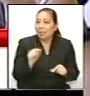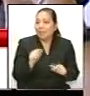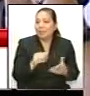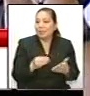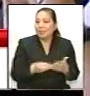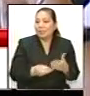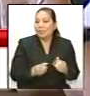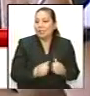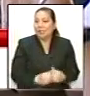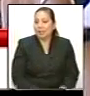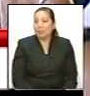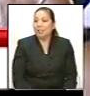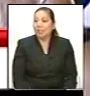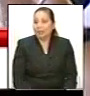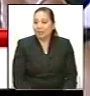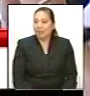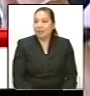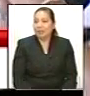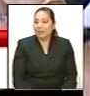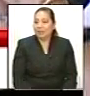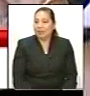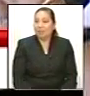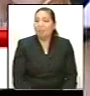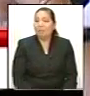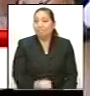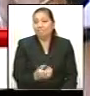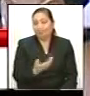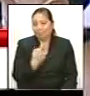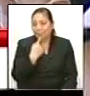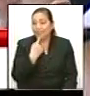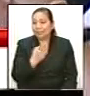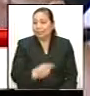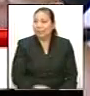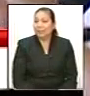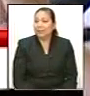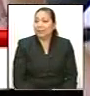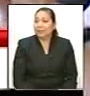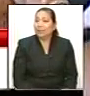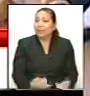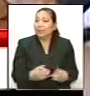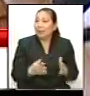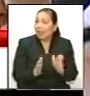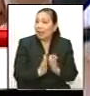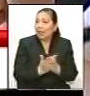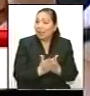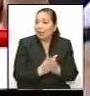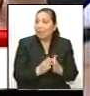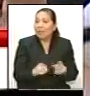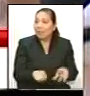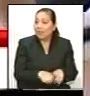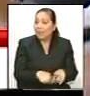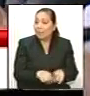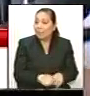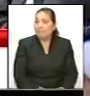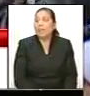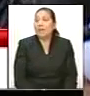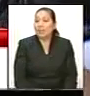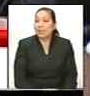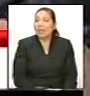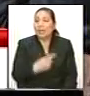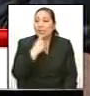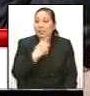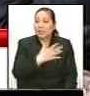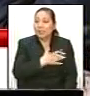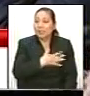un reglaje previo al asesinado. Prosigo, señora Presidenta. En el texto escolar de Historia, Geografía y Economía del quinto año secundario, en la